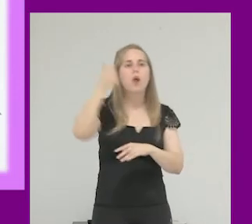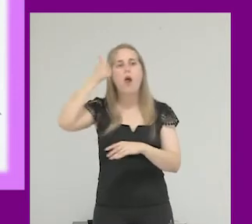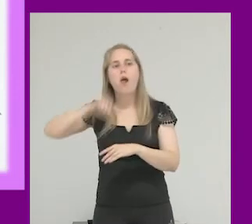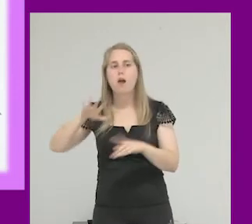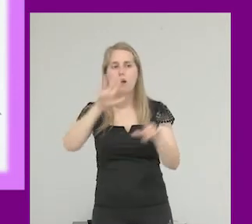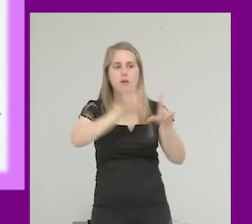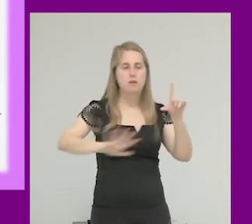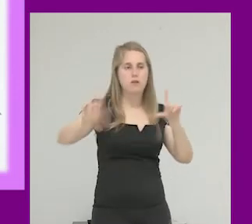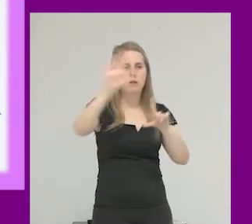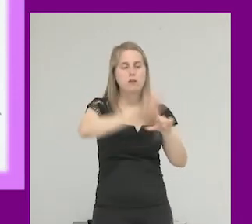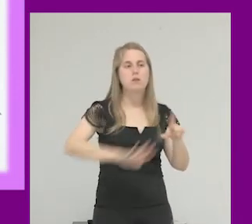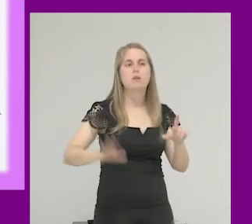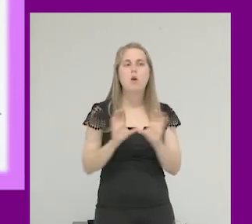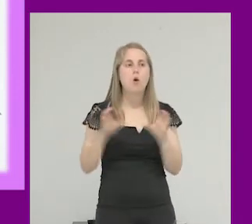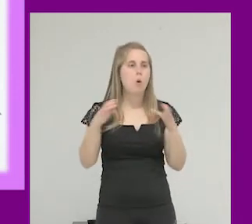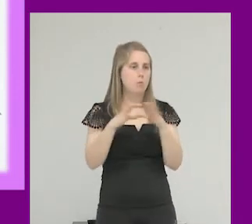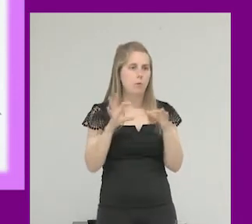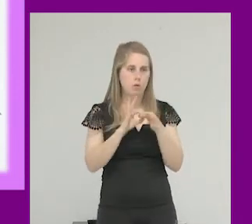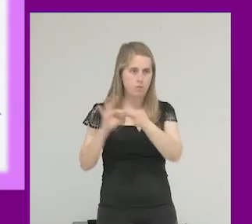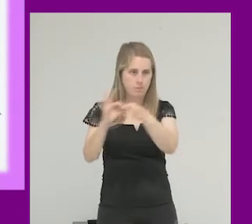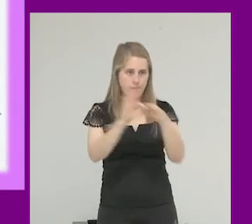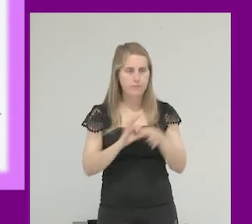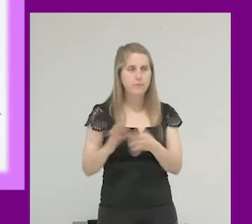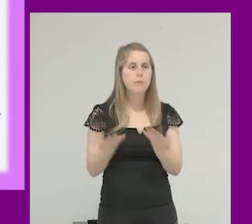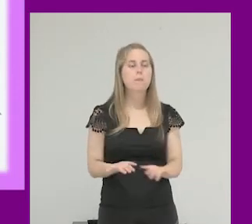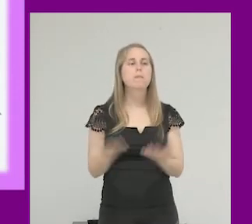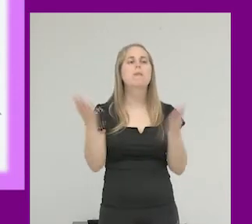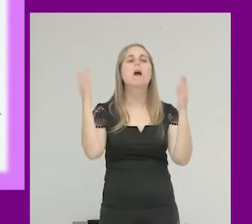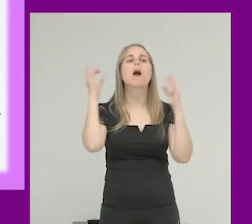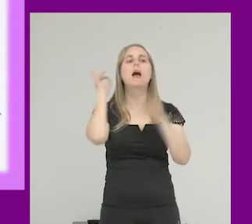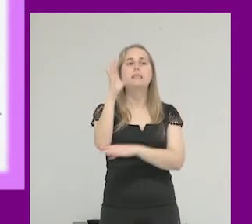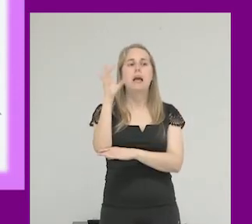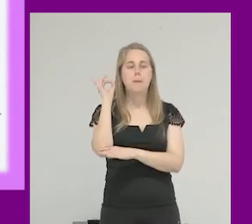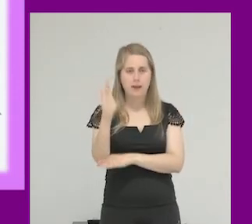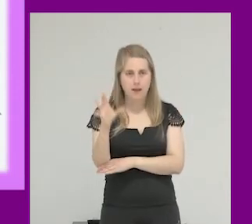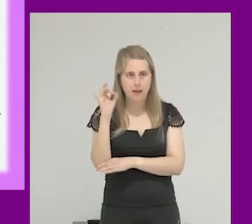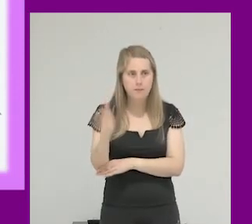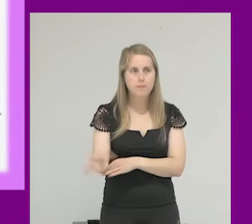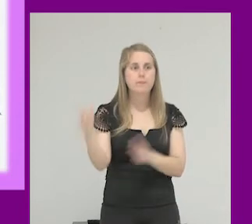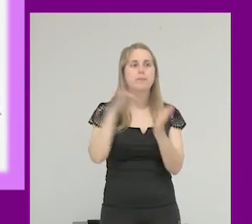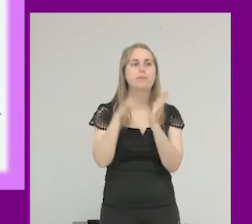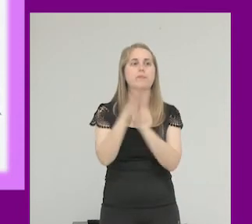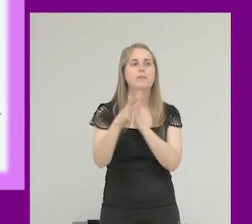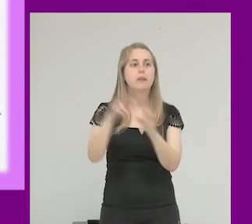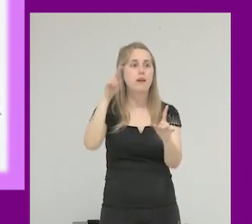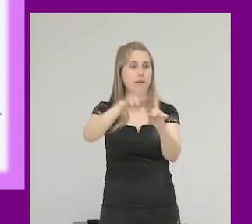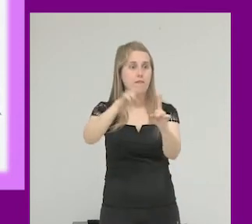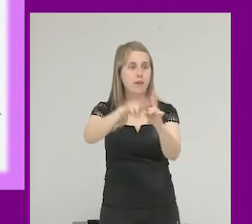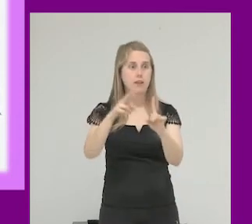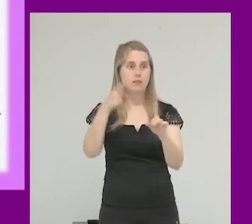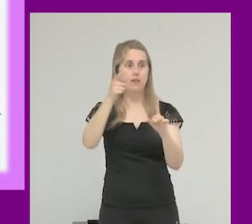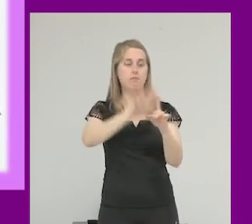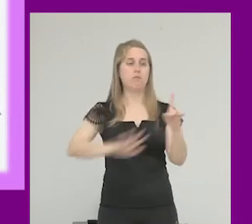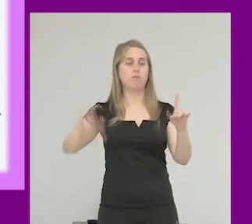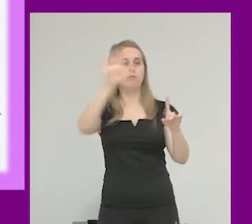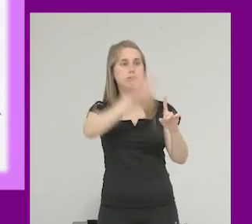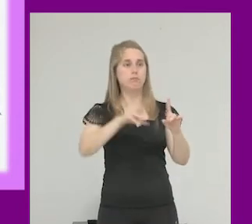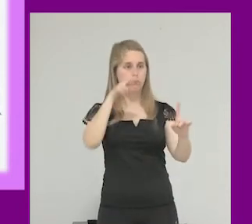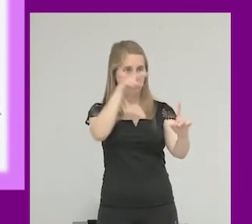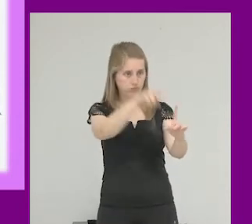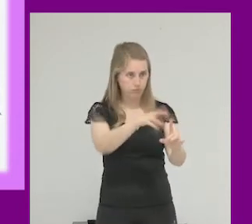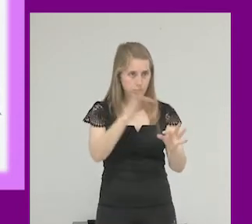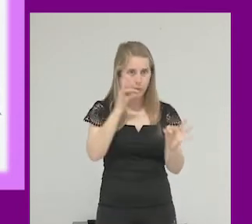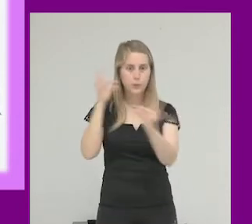el Estado como colectivo. La Asamblea se convirtió en referente de la autodefensa a nivel estatal.